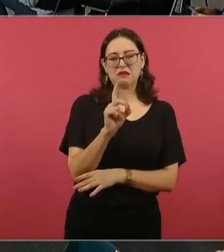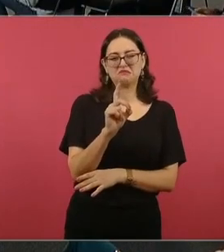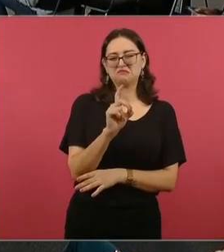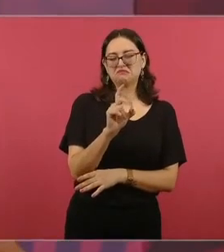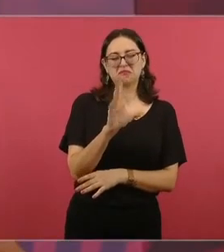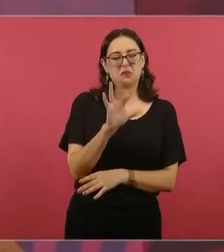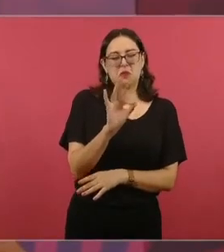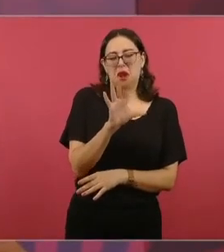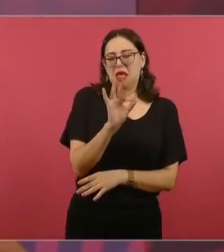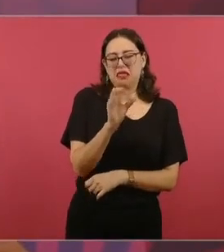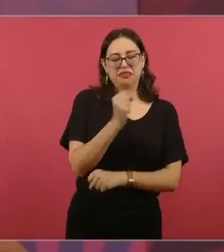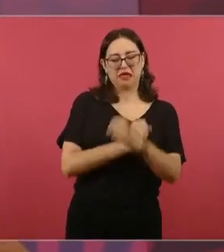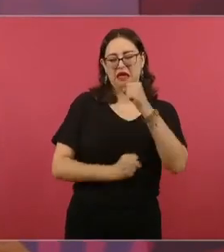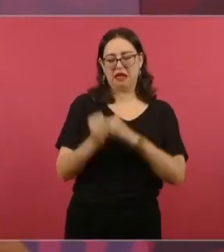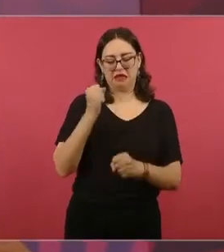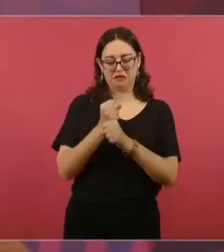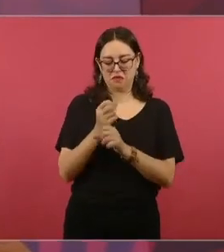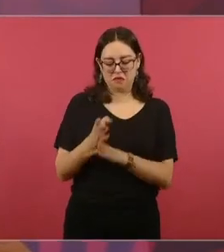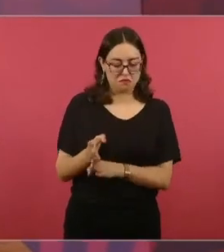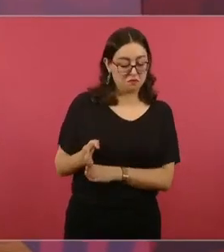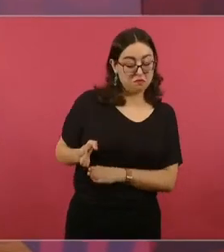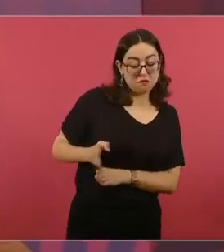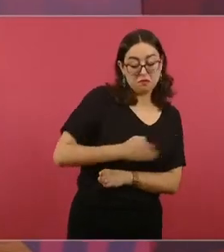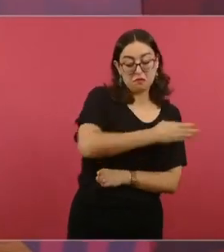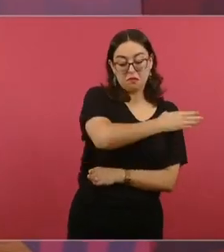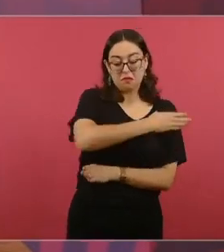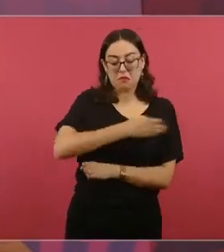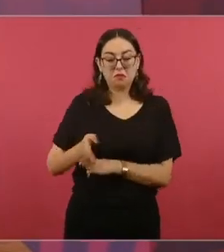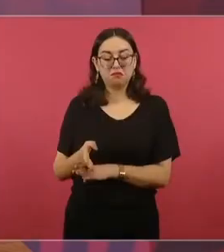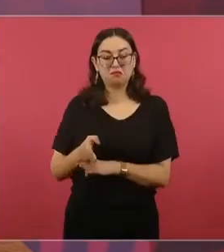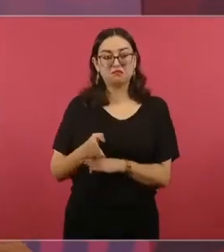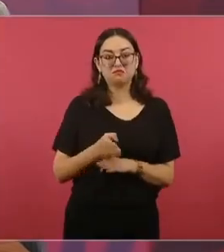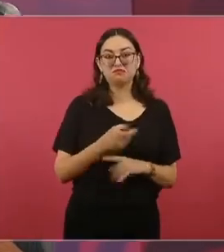periodo neoliberal, básicamente. Entonces,